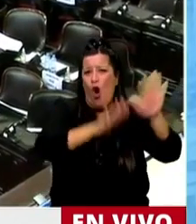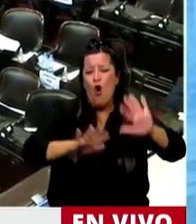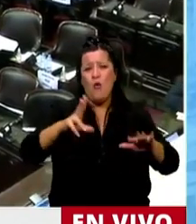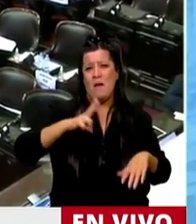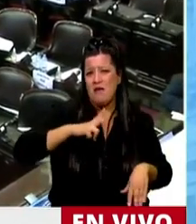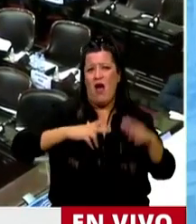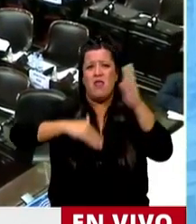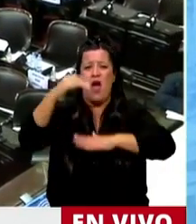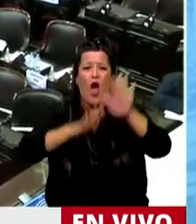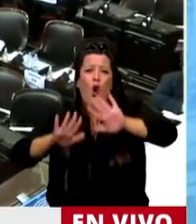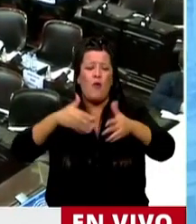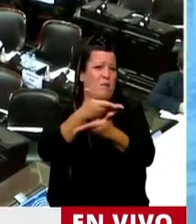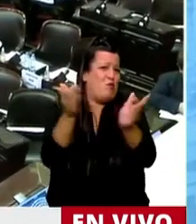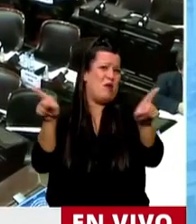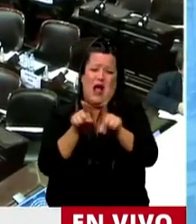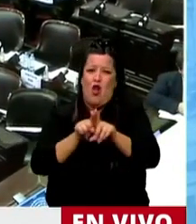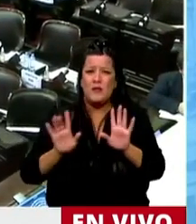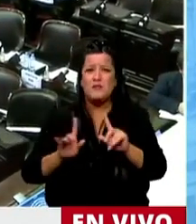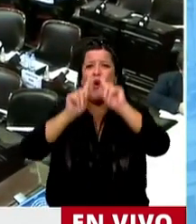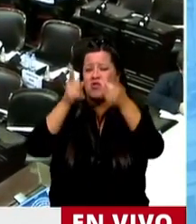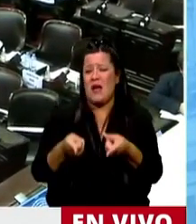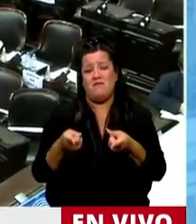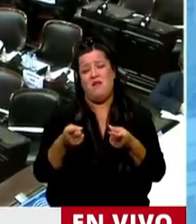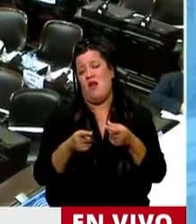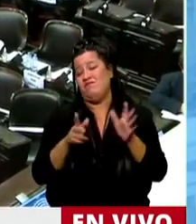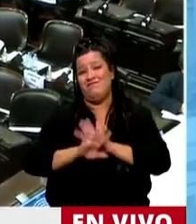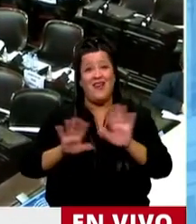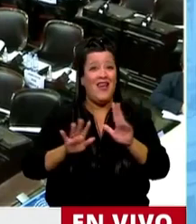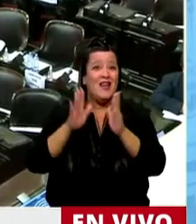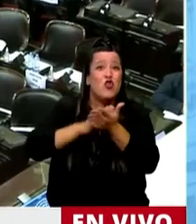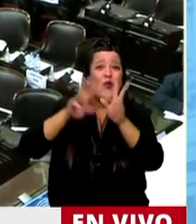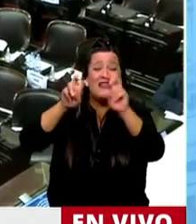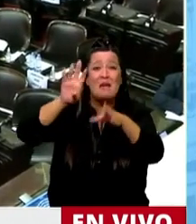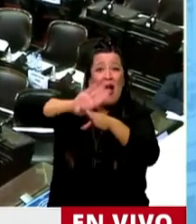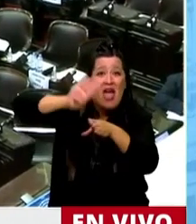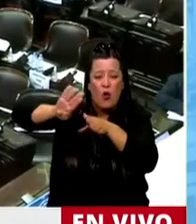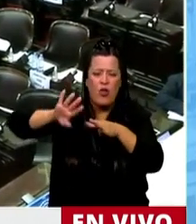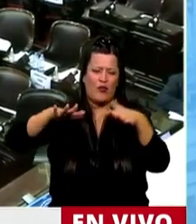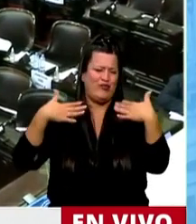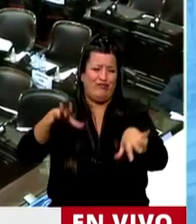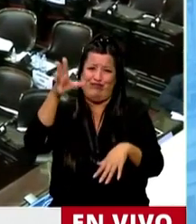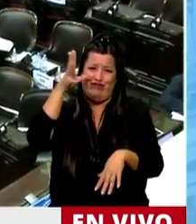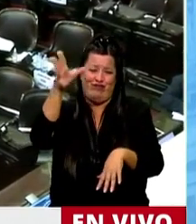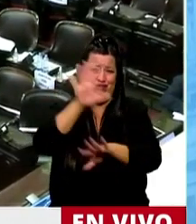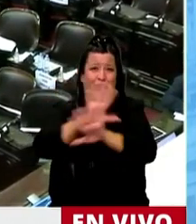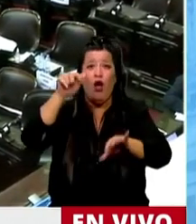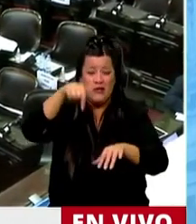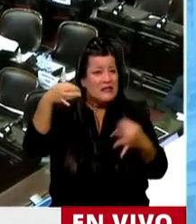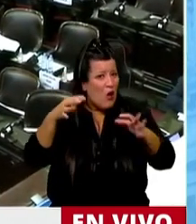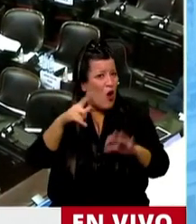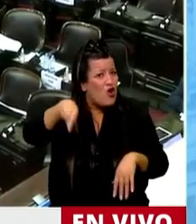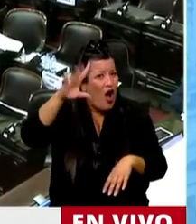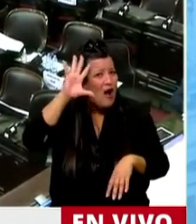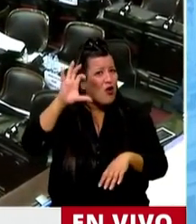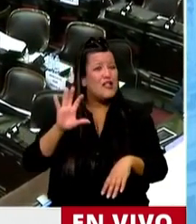pública, y ni hablar del endeudamiento, porque en ese aspecto también es bueno que hoy recordemos que todas